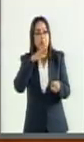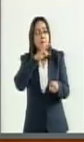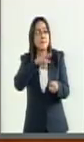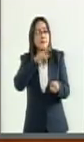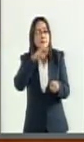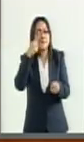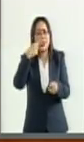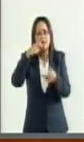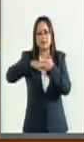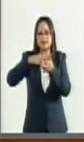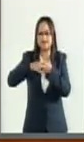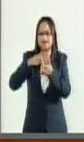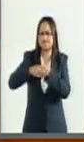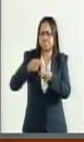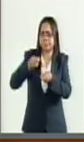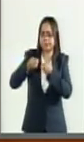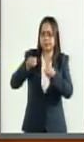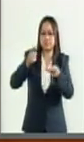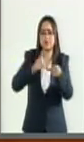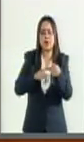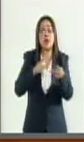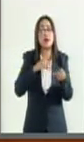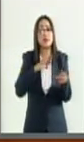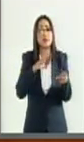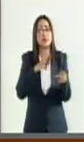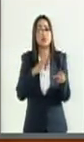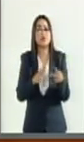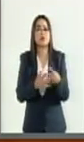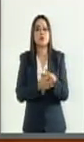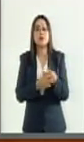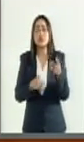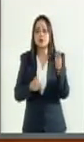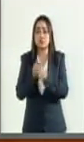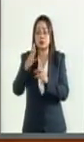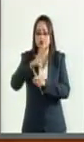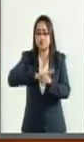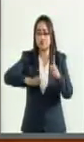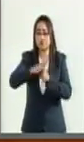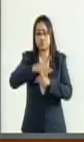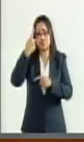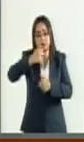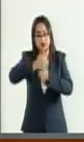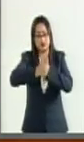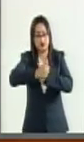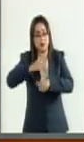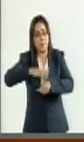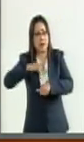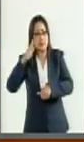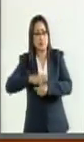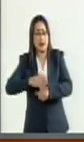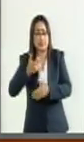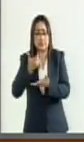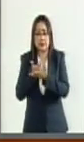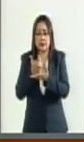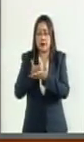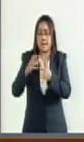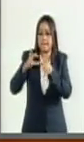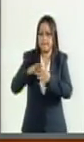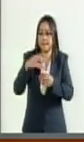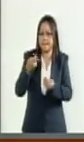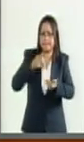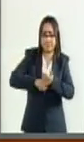regulatoria. Dos, generar un mejor ambiente económico que propicie la competitividad